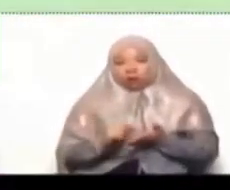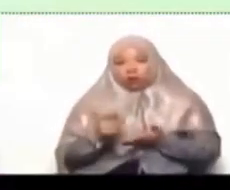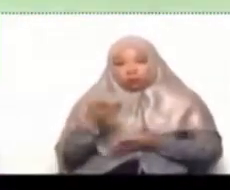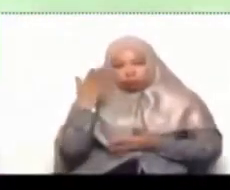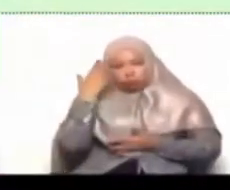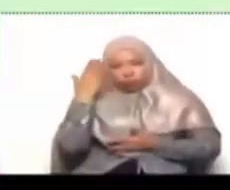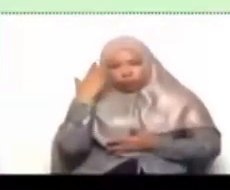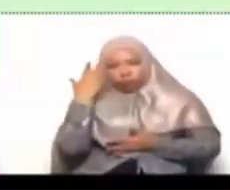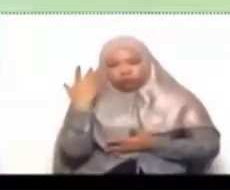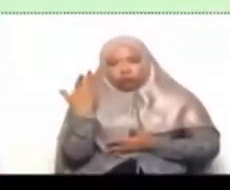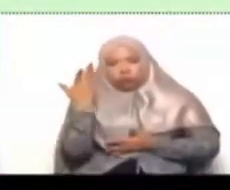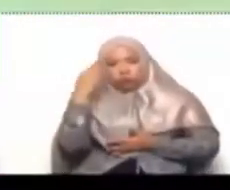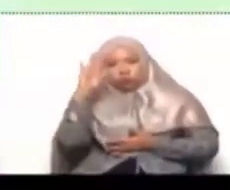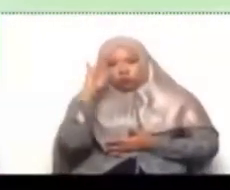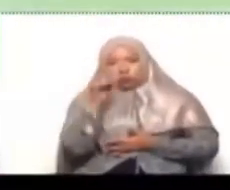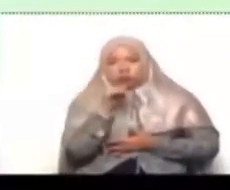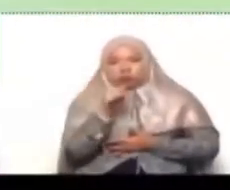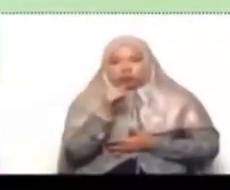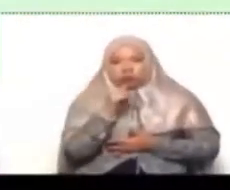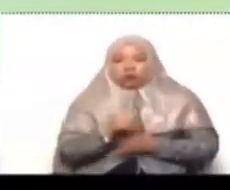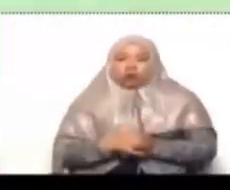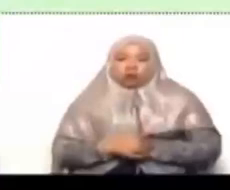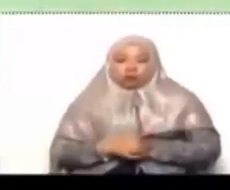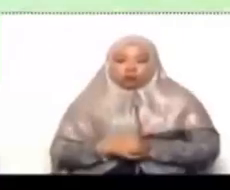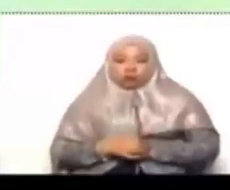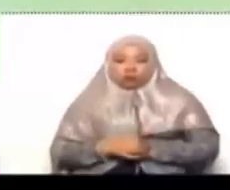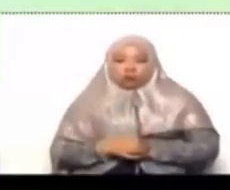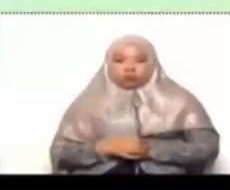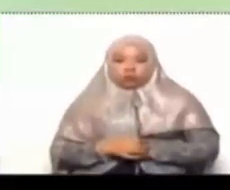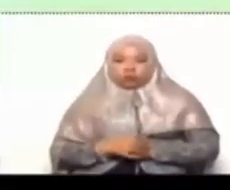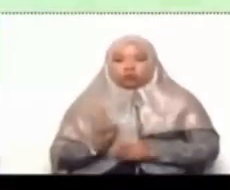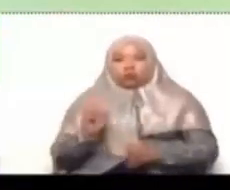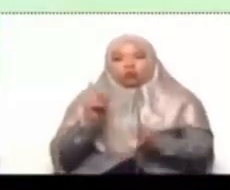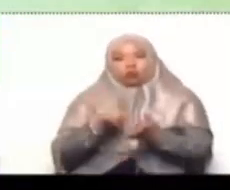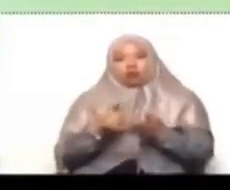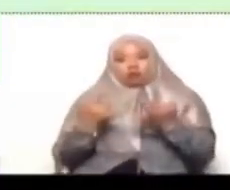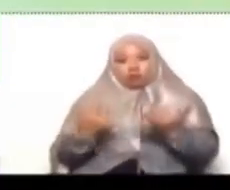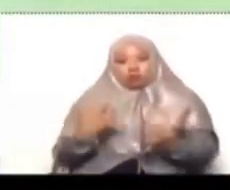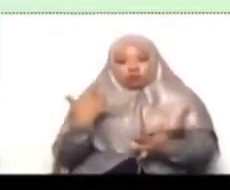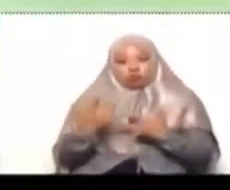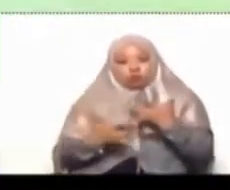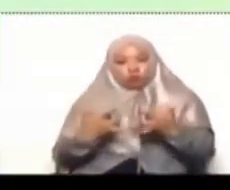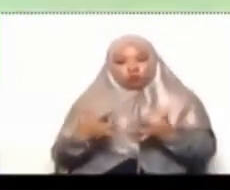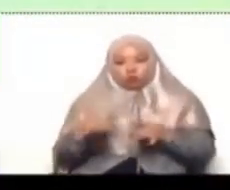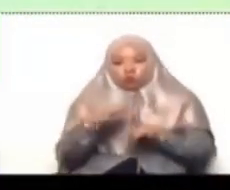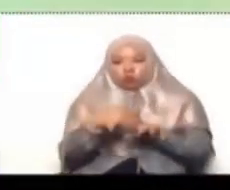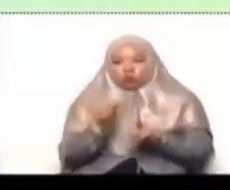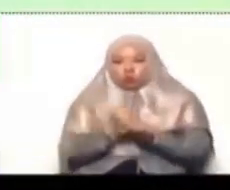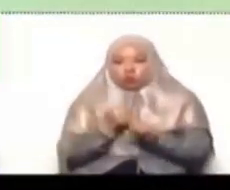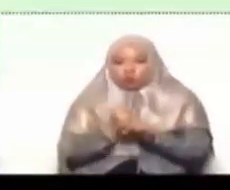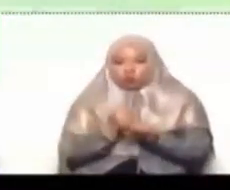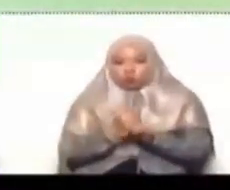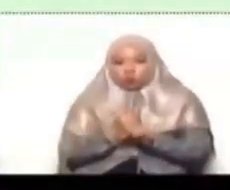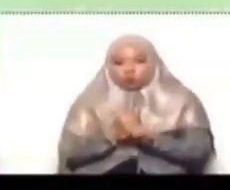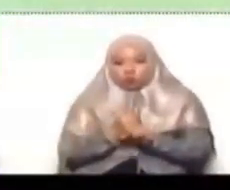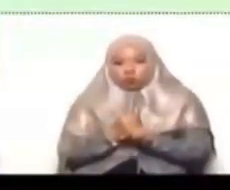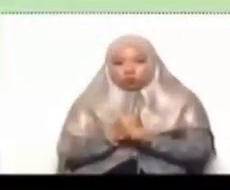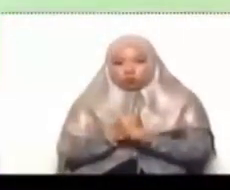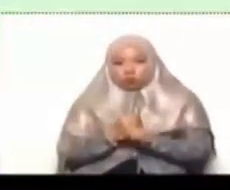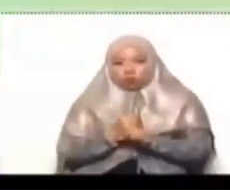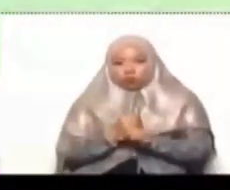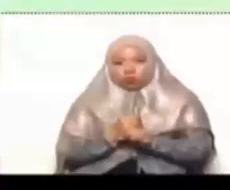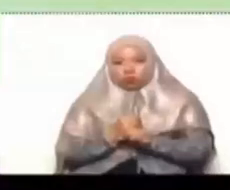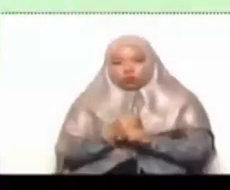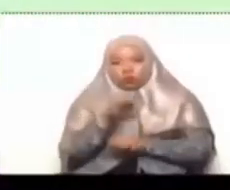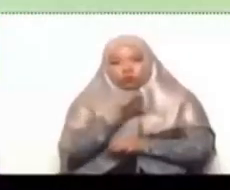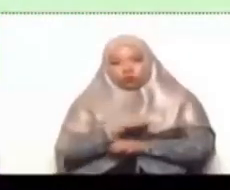intelectual cubano. Y además, él era parte de lo que iba a suceder allí, y porque era un